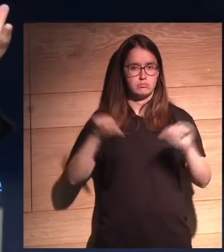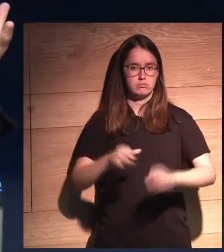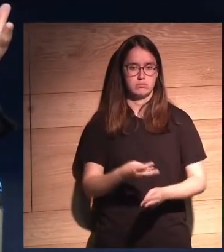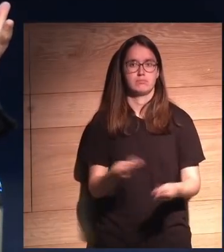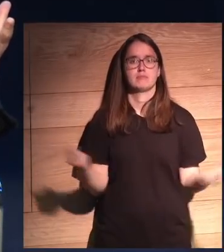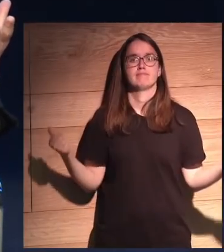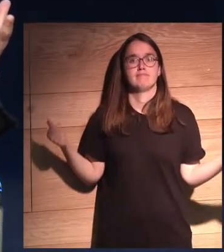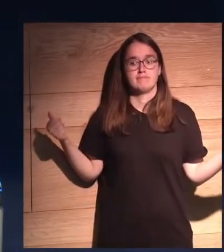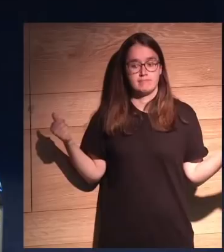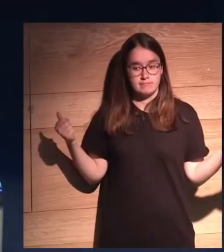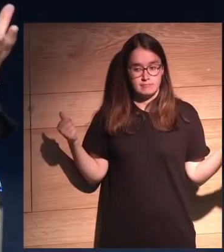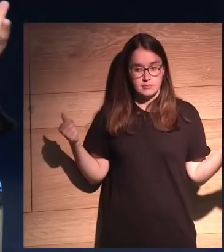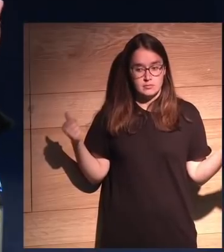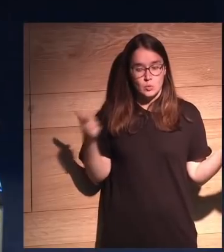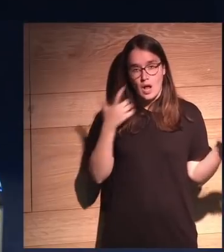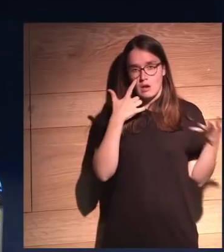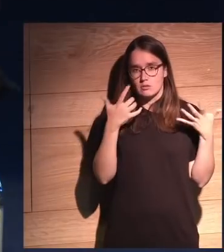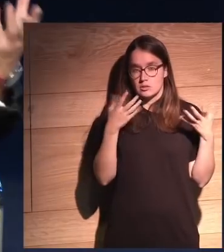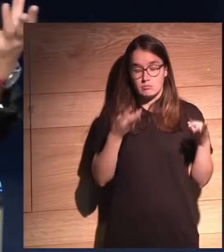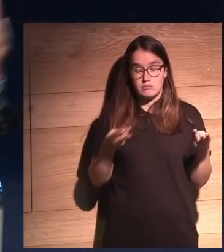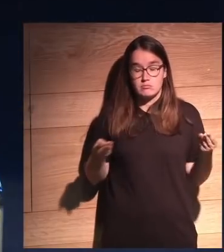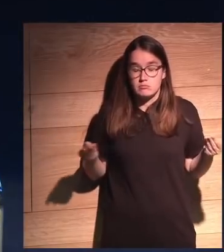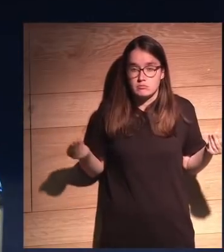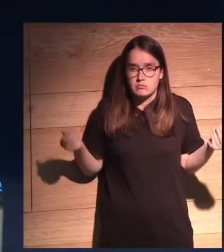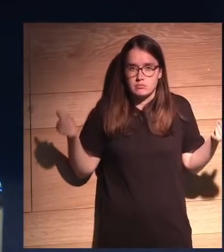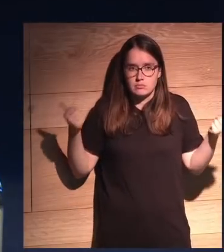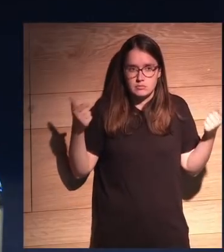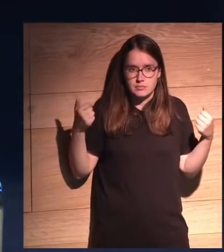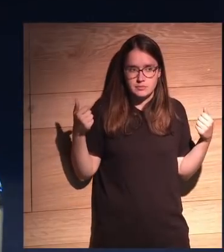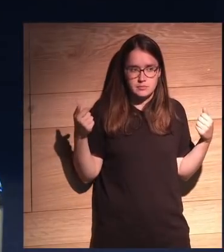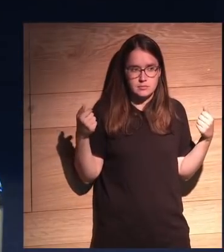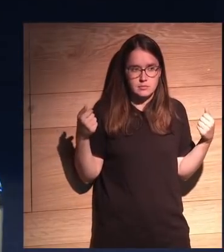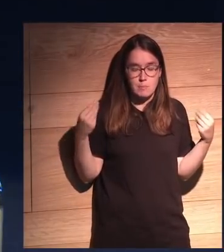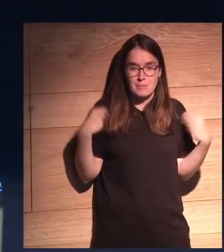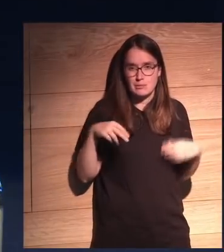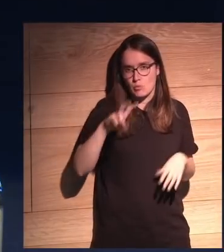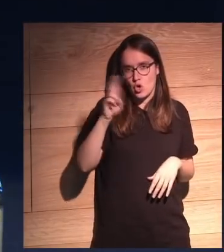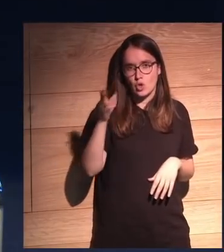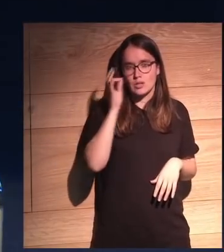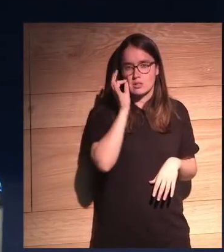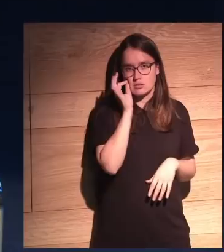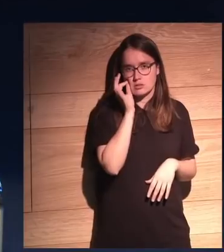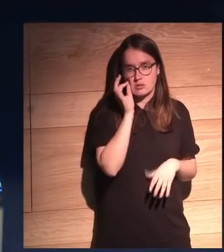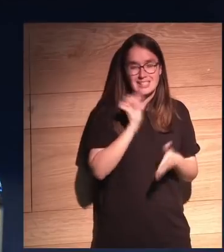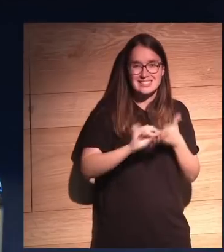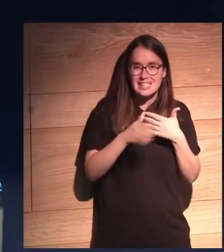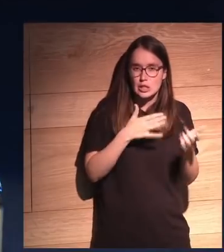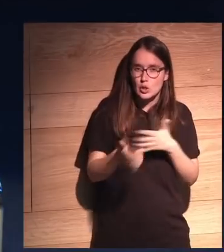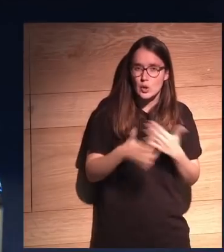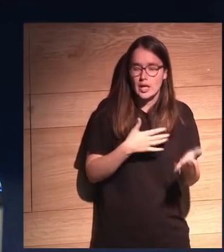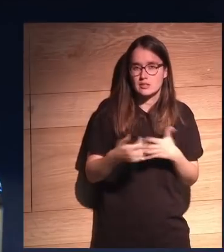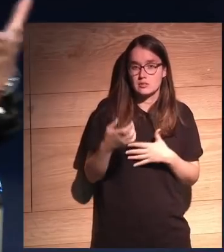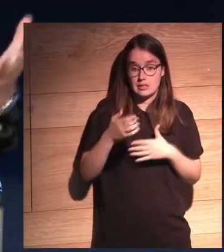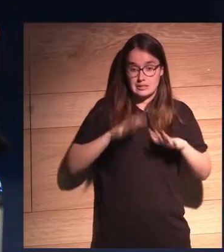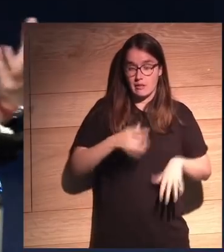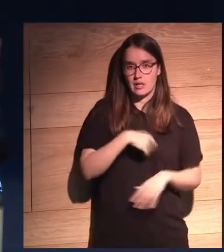desaparece como artista, como desaparecen otras mujeres escritoras que se